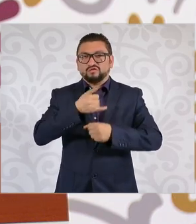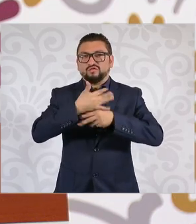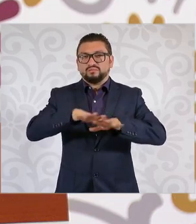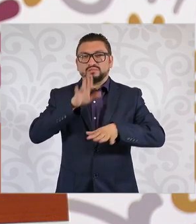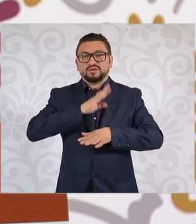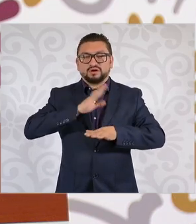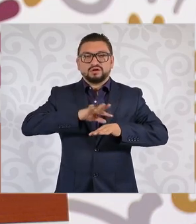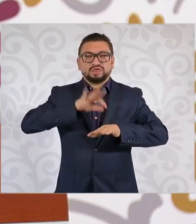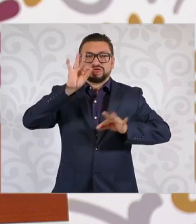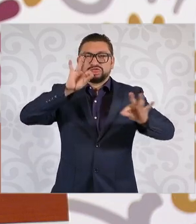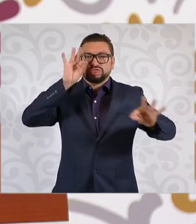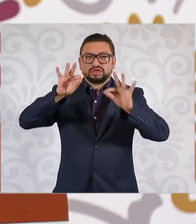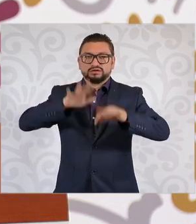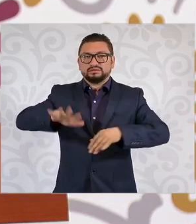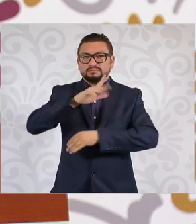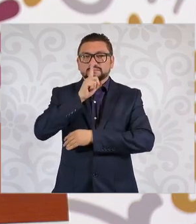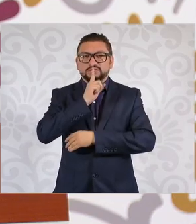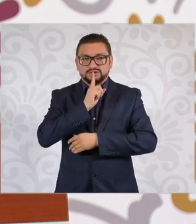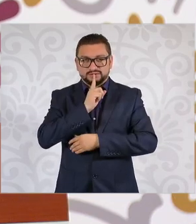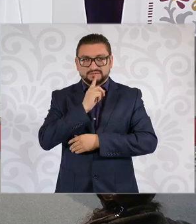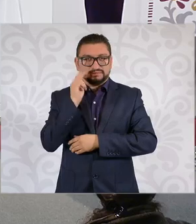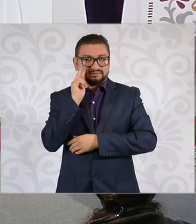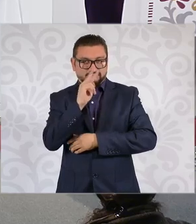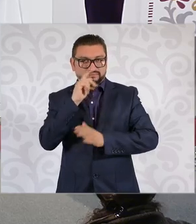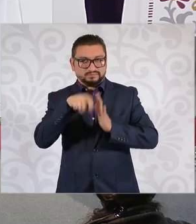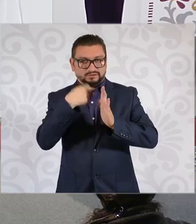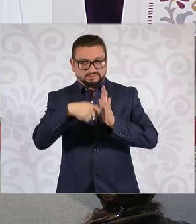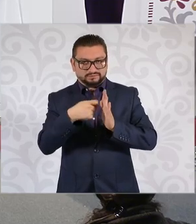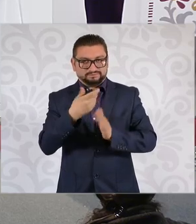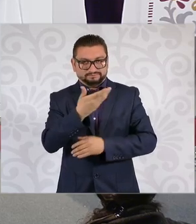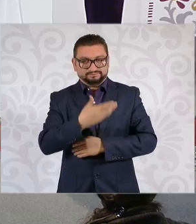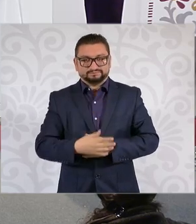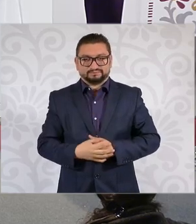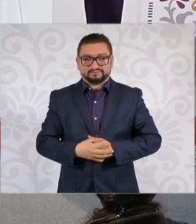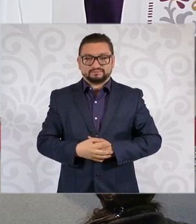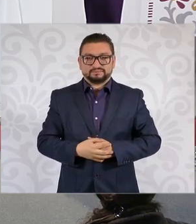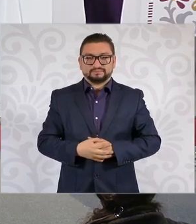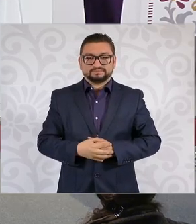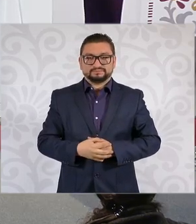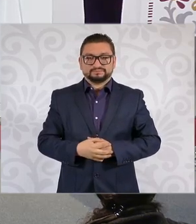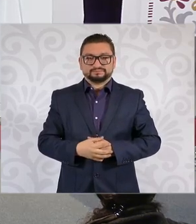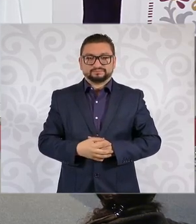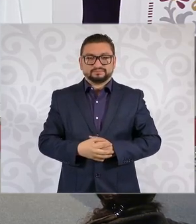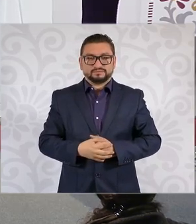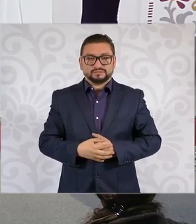y también mentiras. Vamos a ver el video del Detector de Mentiras.